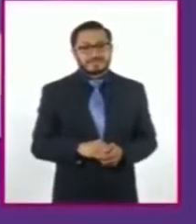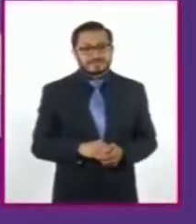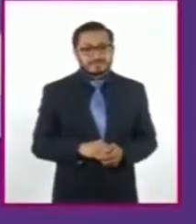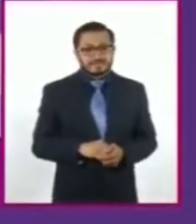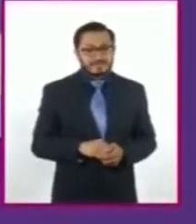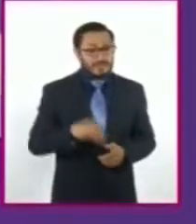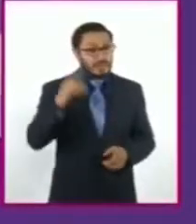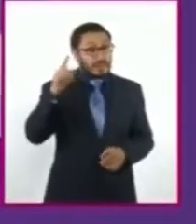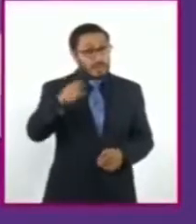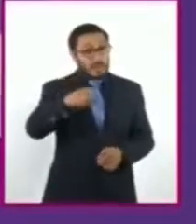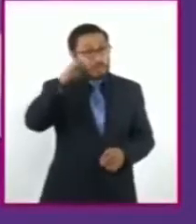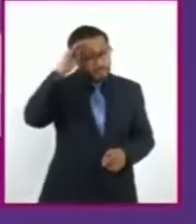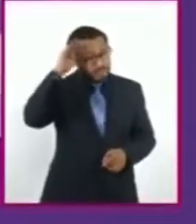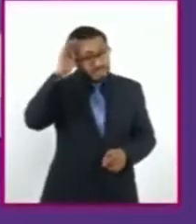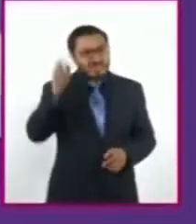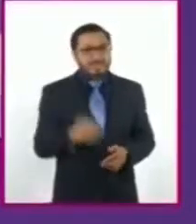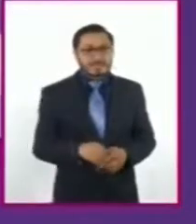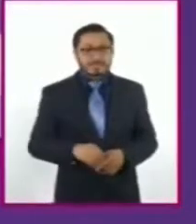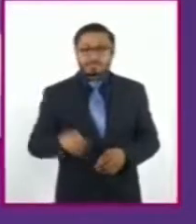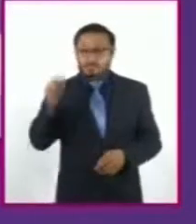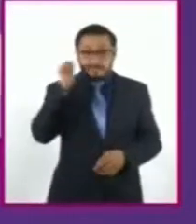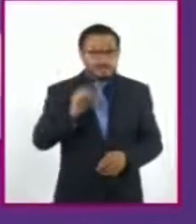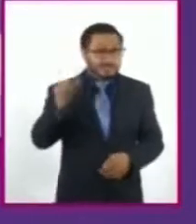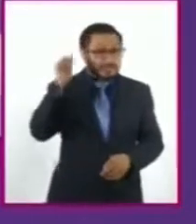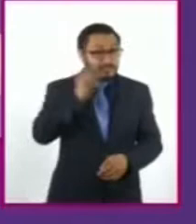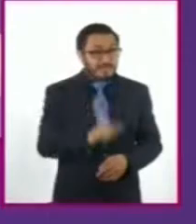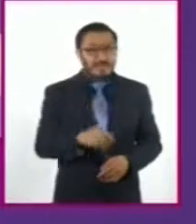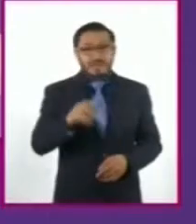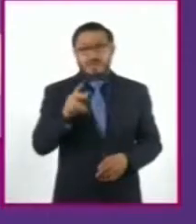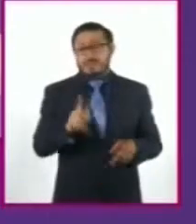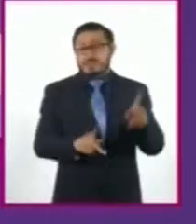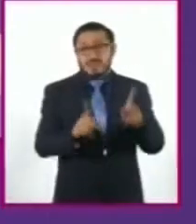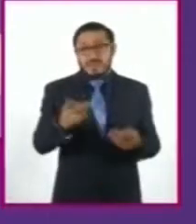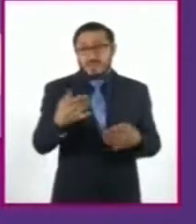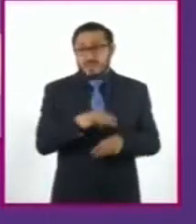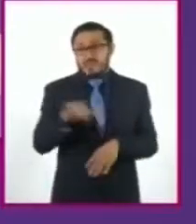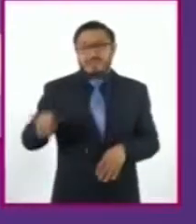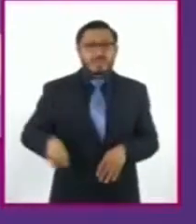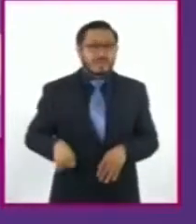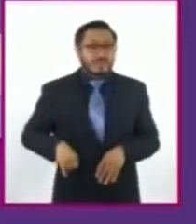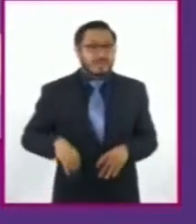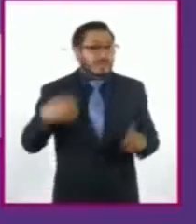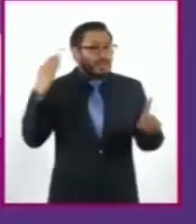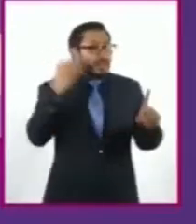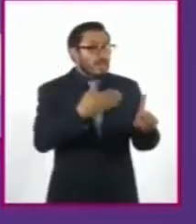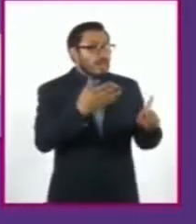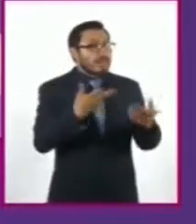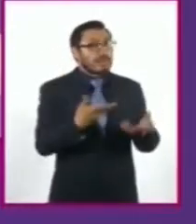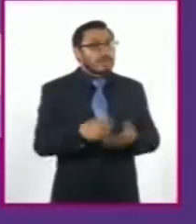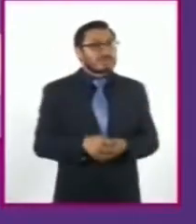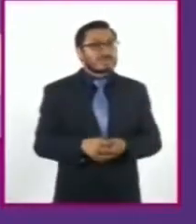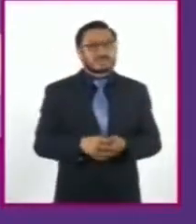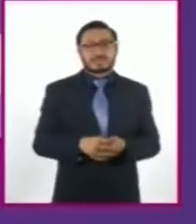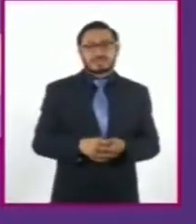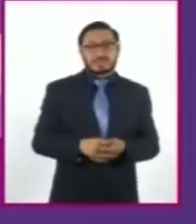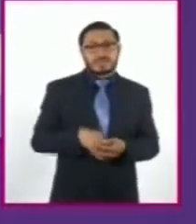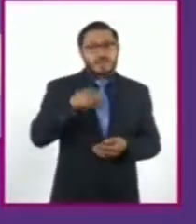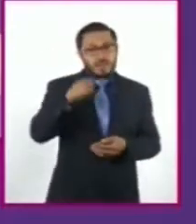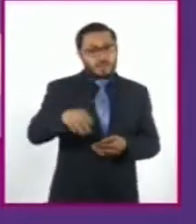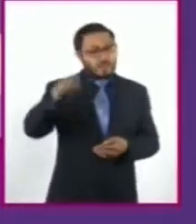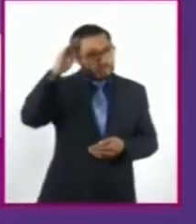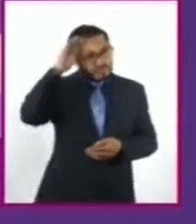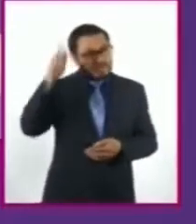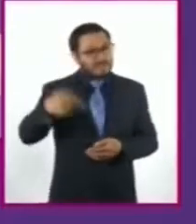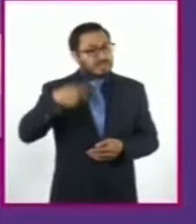Cuestiónate. Siempre hazlo acerca de tus intereses y aspiraciones. Plantearte preguntas es